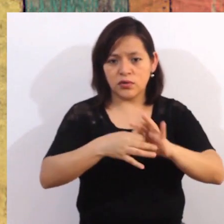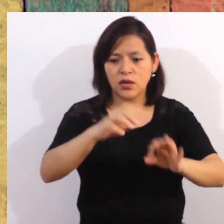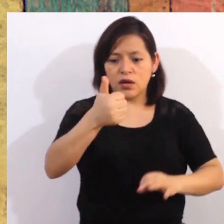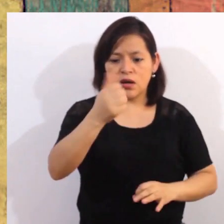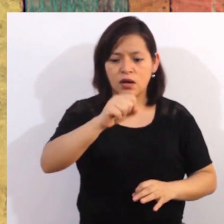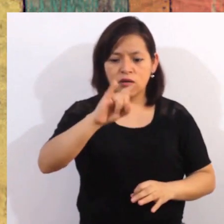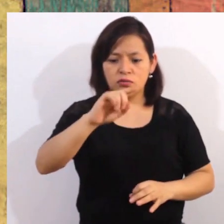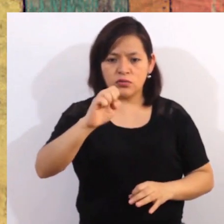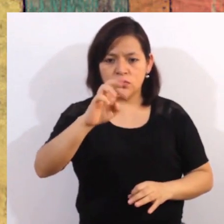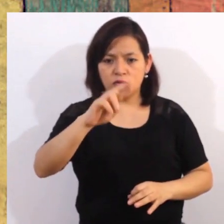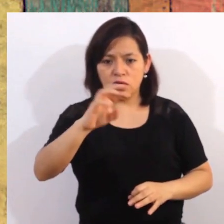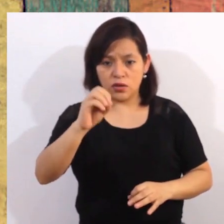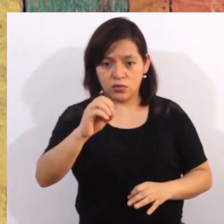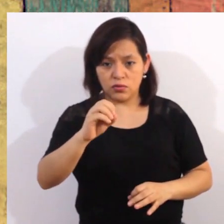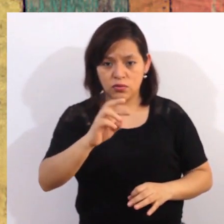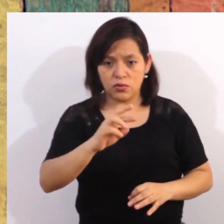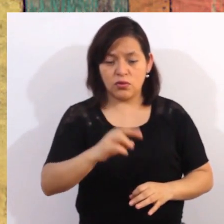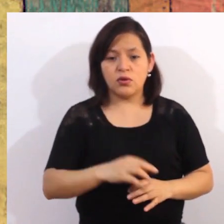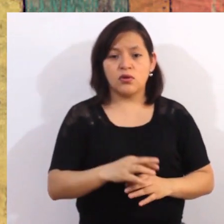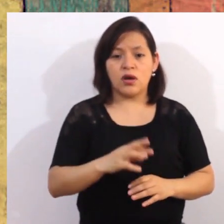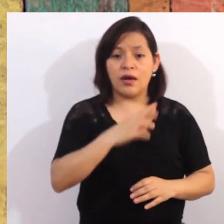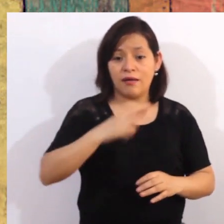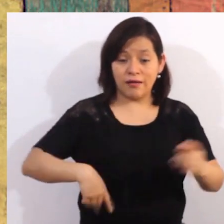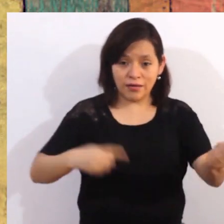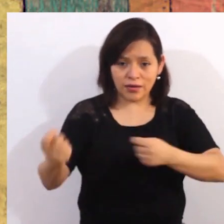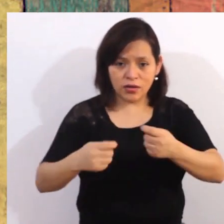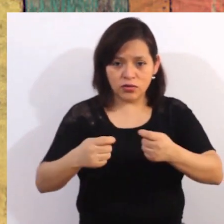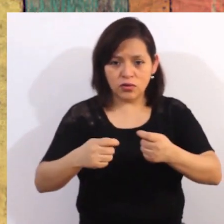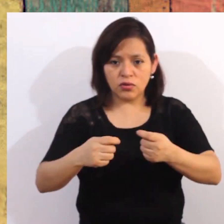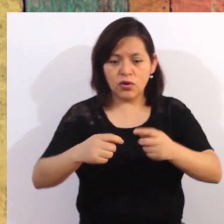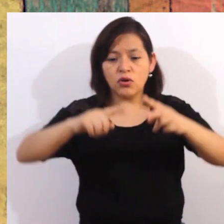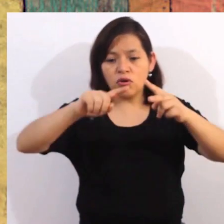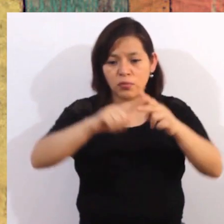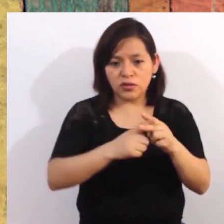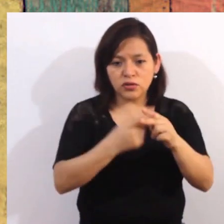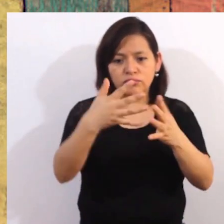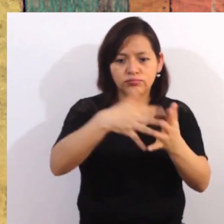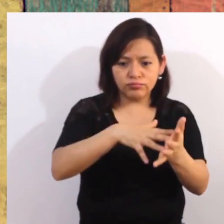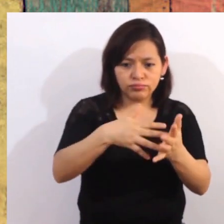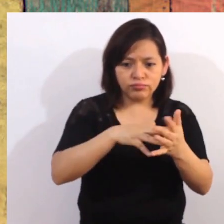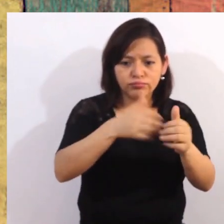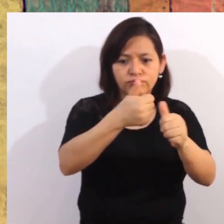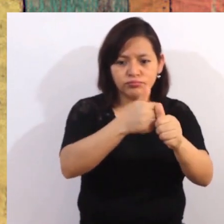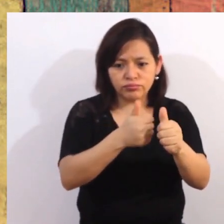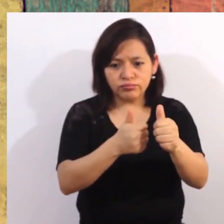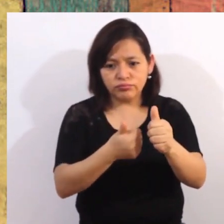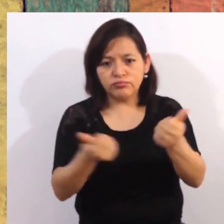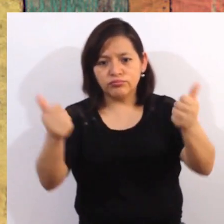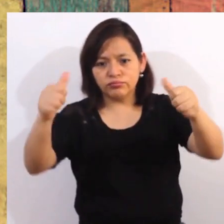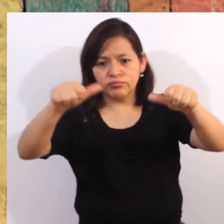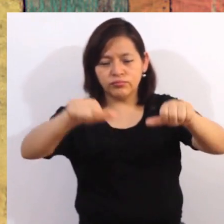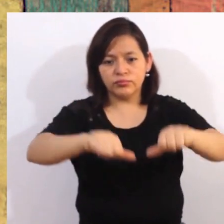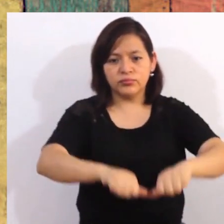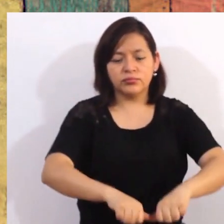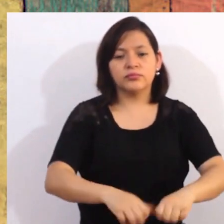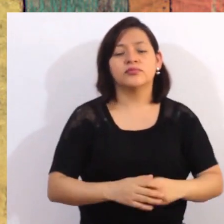el imperio medo-persa fue cayendo, hasta que vino el imperio griego y finalmente conquistó a lo